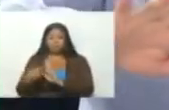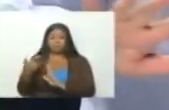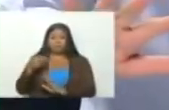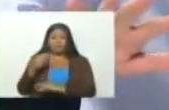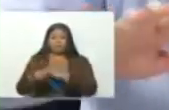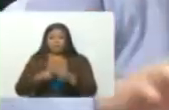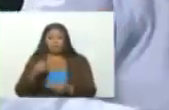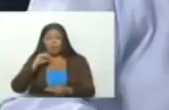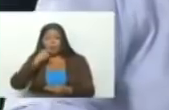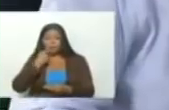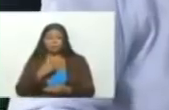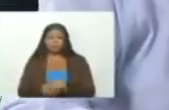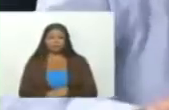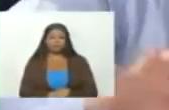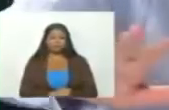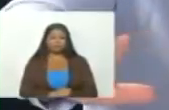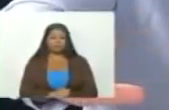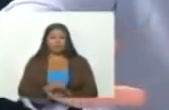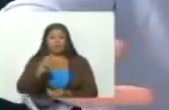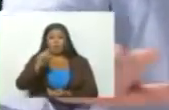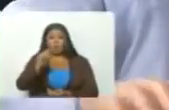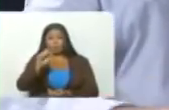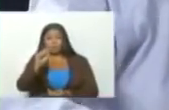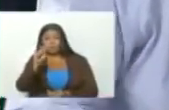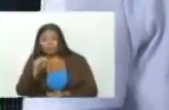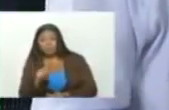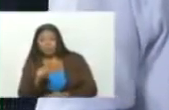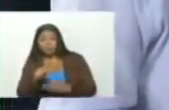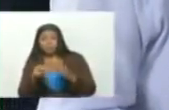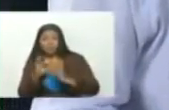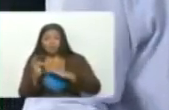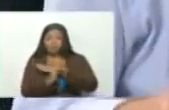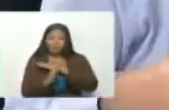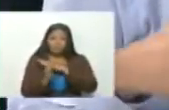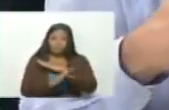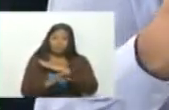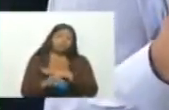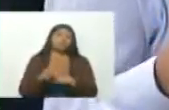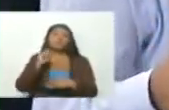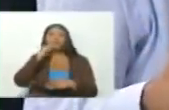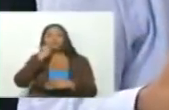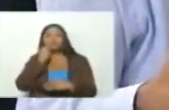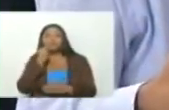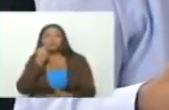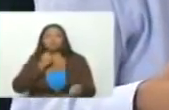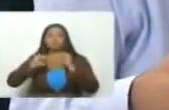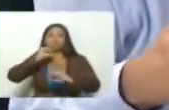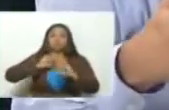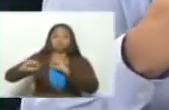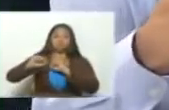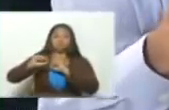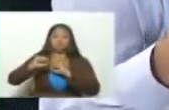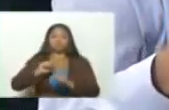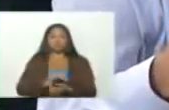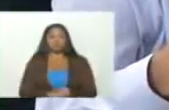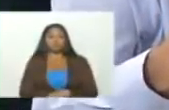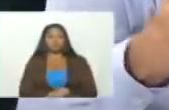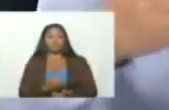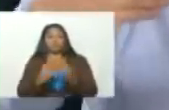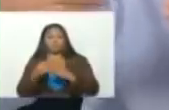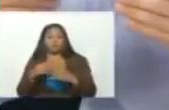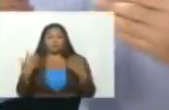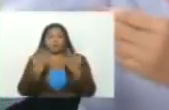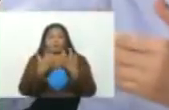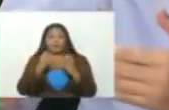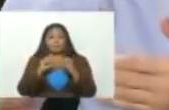la expansión de la OTAN hacia la frontera de Rusia. Rusia se defiende, pone fin a una